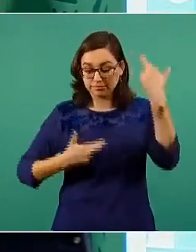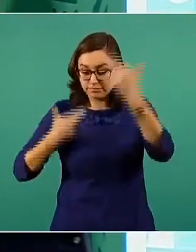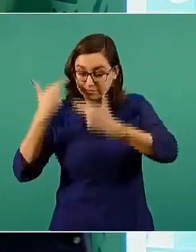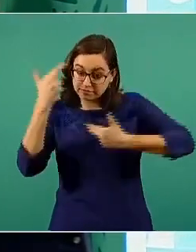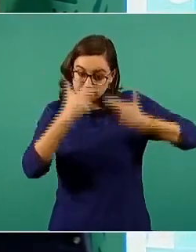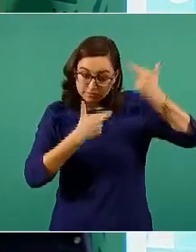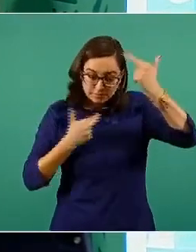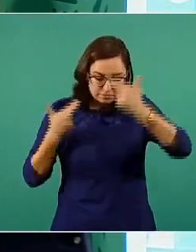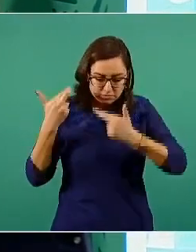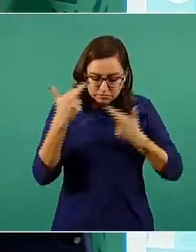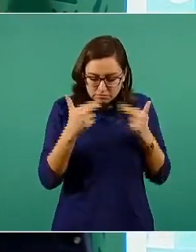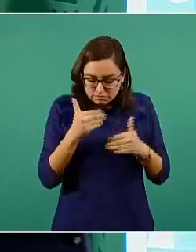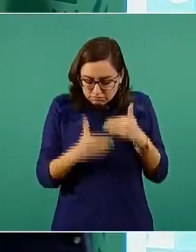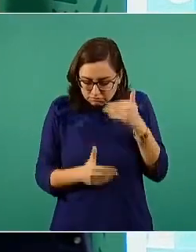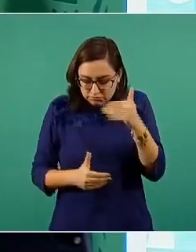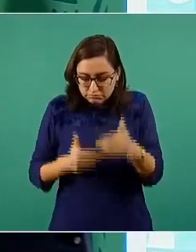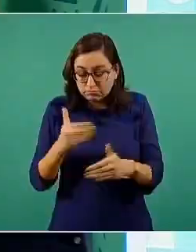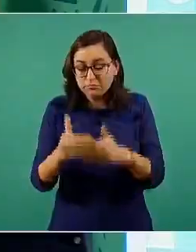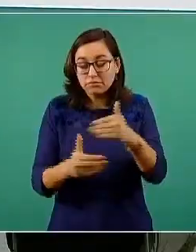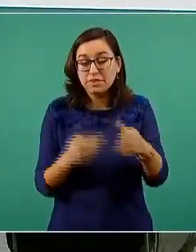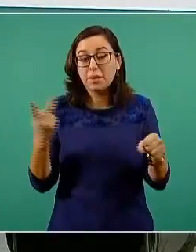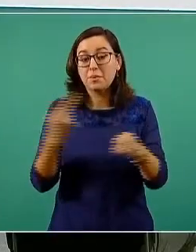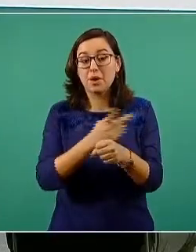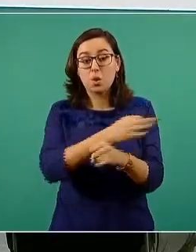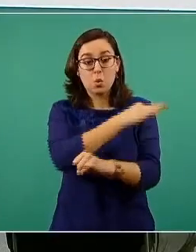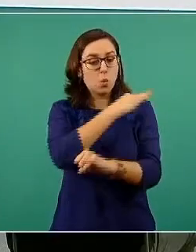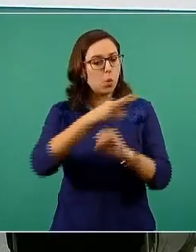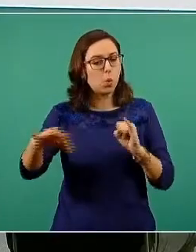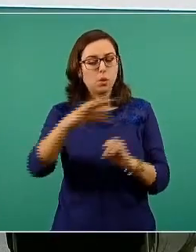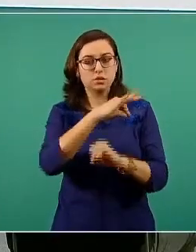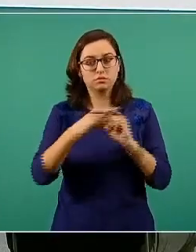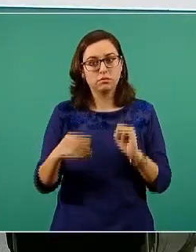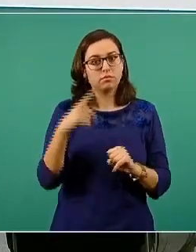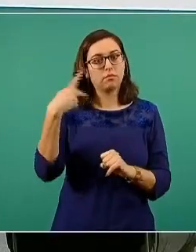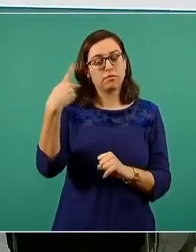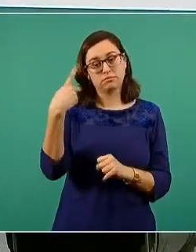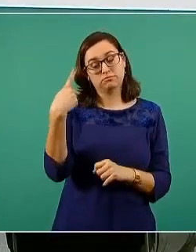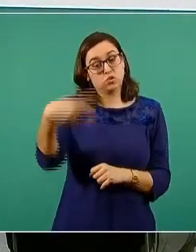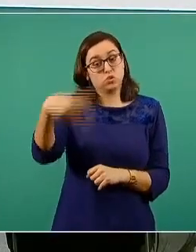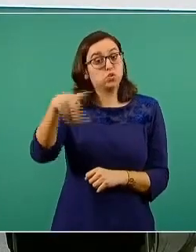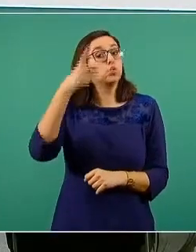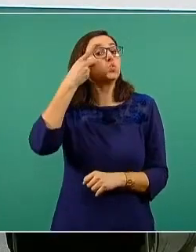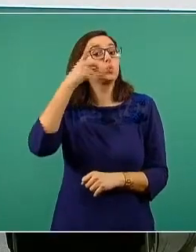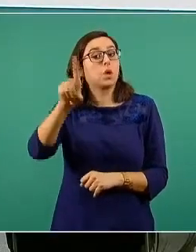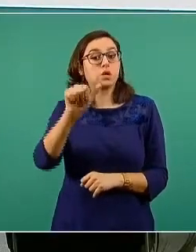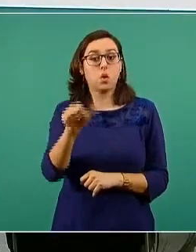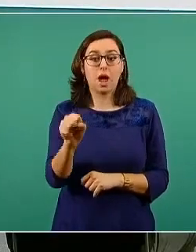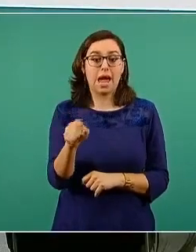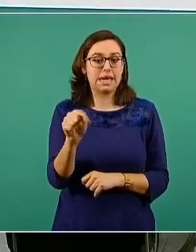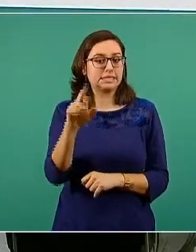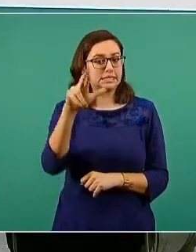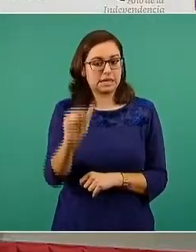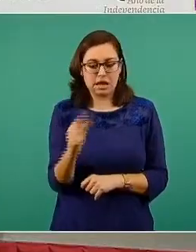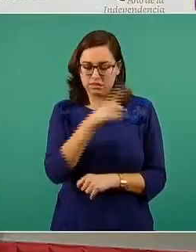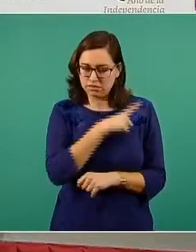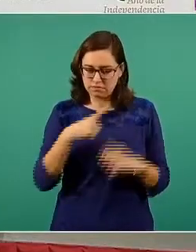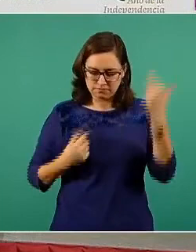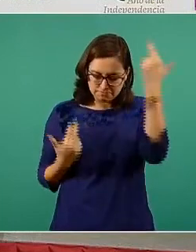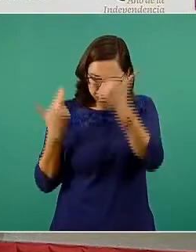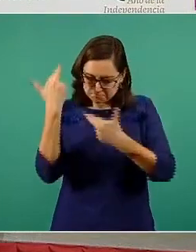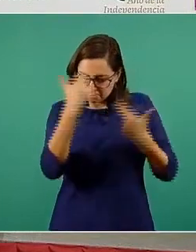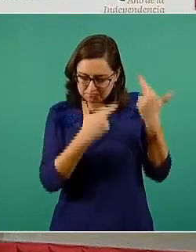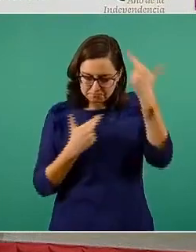un procedimiento muy exigente de carácter técnico que el propio Astra ha establecido para